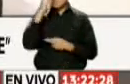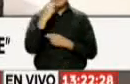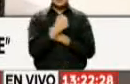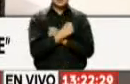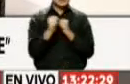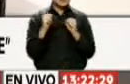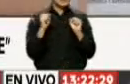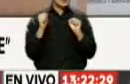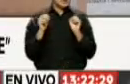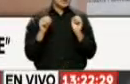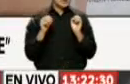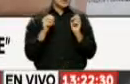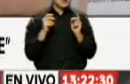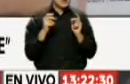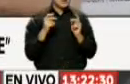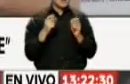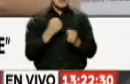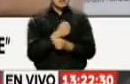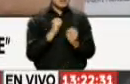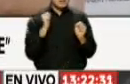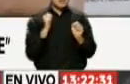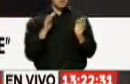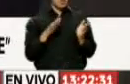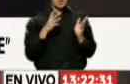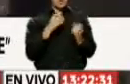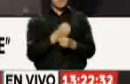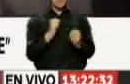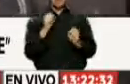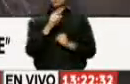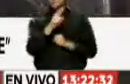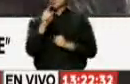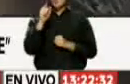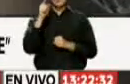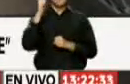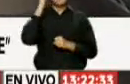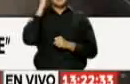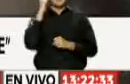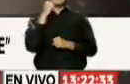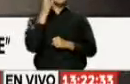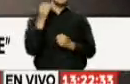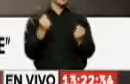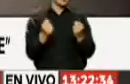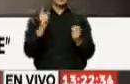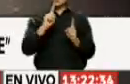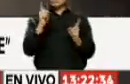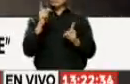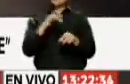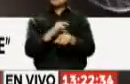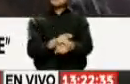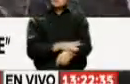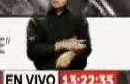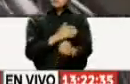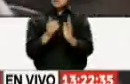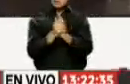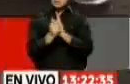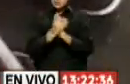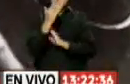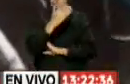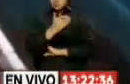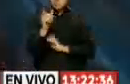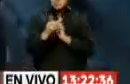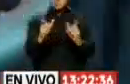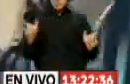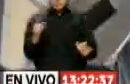muerte, no juegues con tu suerte. Es el nombre de la campaña que presenta historias para recapacitar. Alfonso